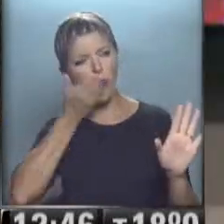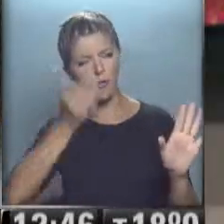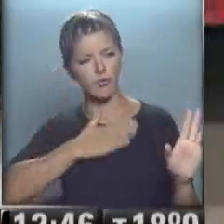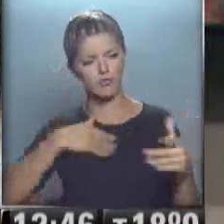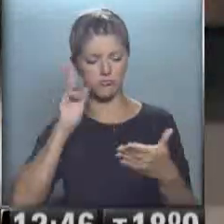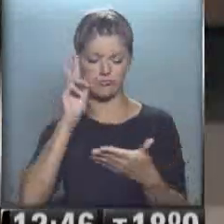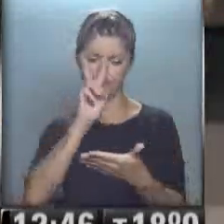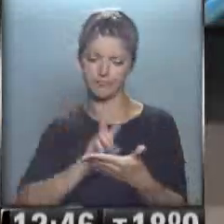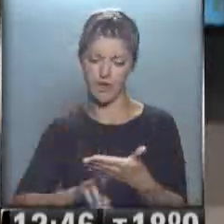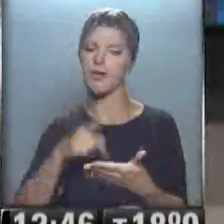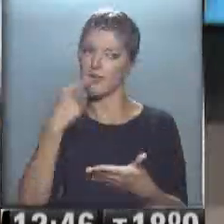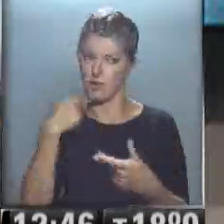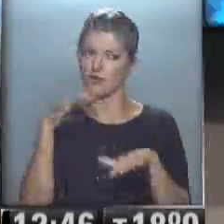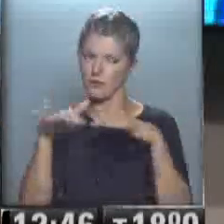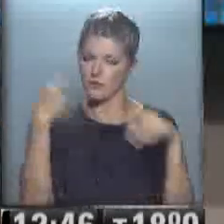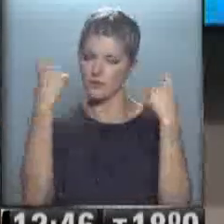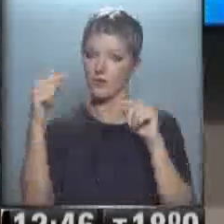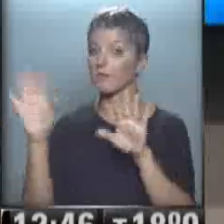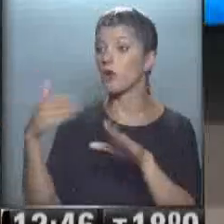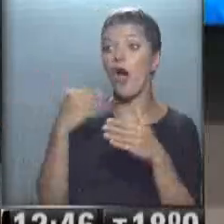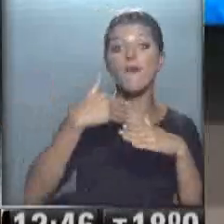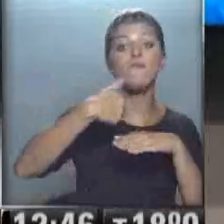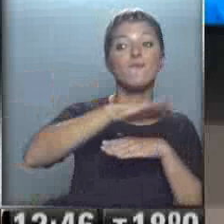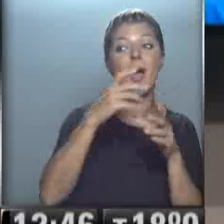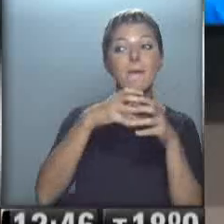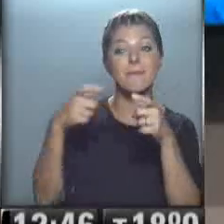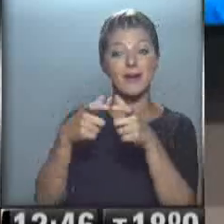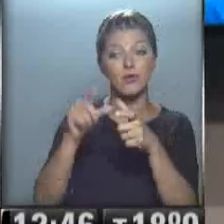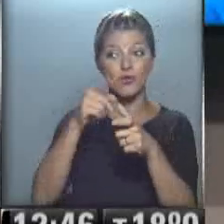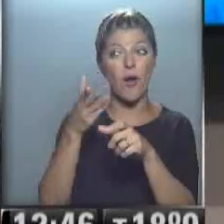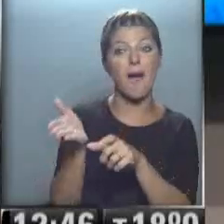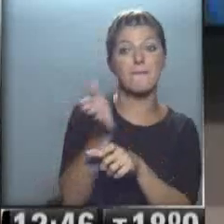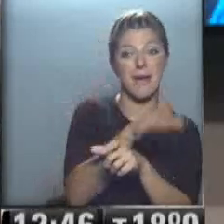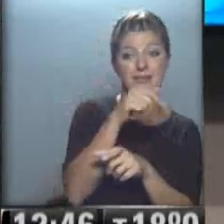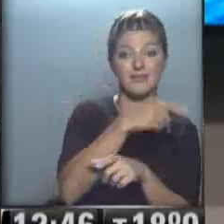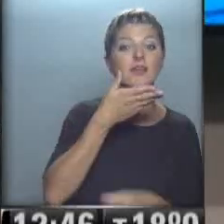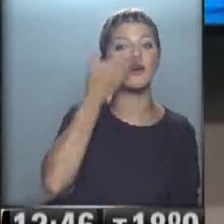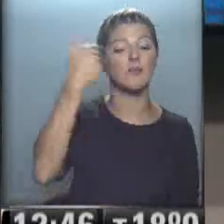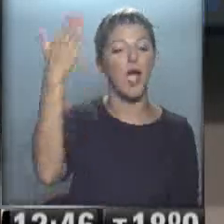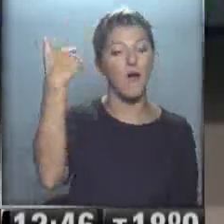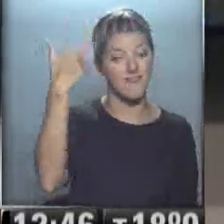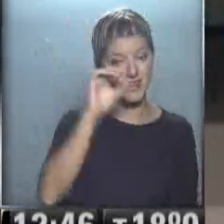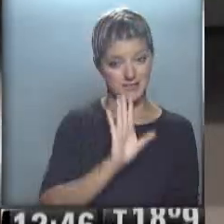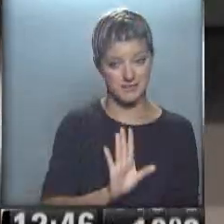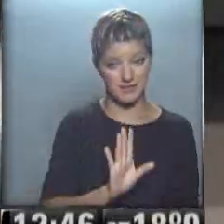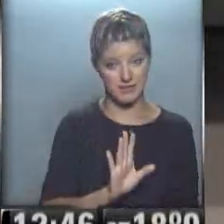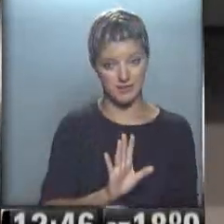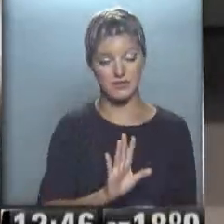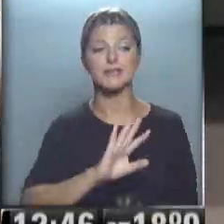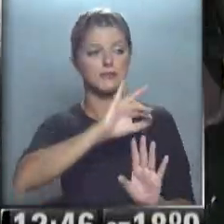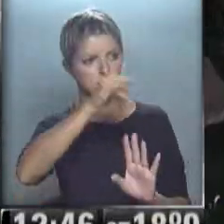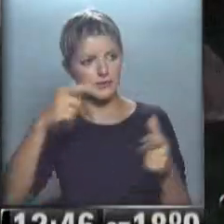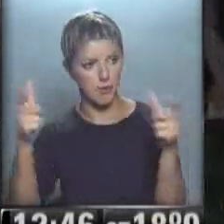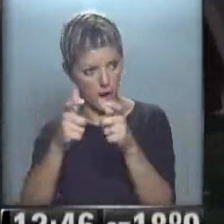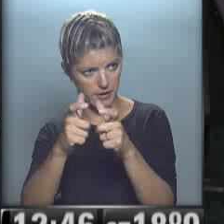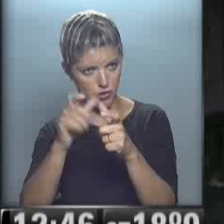las cosas que dijo y dijo bastantes cosas pero eso fue fuera de la reunión eh donde habló de la dictadura fue más que nada la conferencia de prensa Sí pero adentro de la adentro de